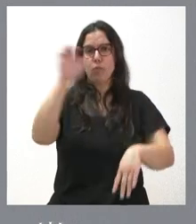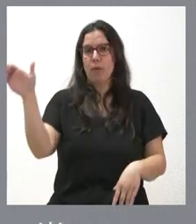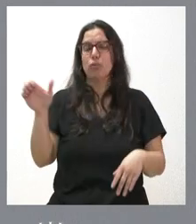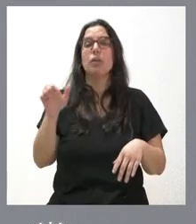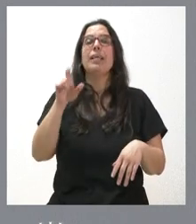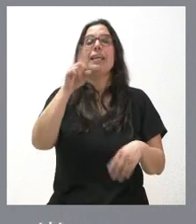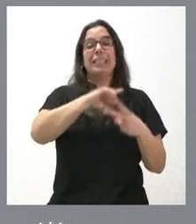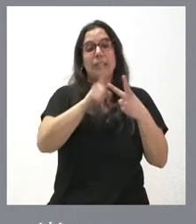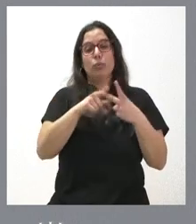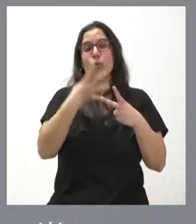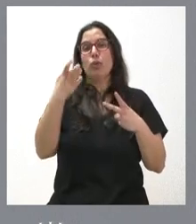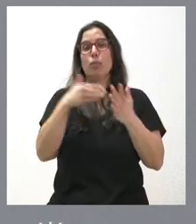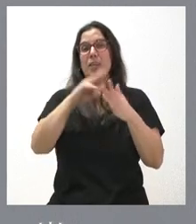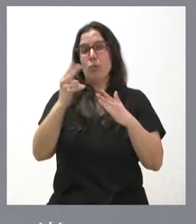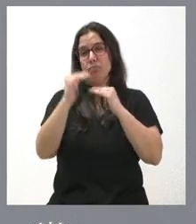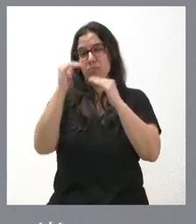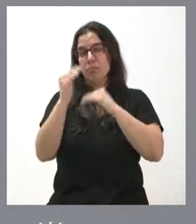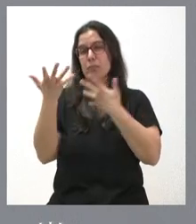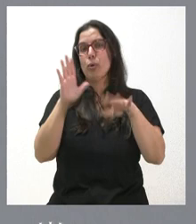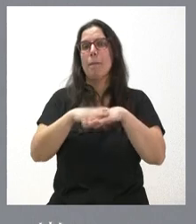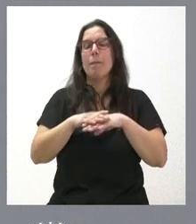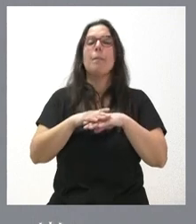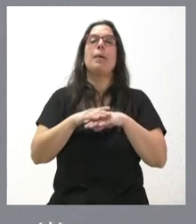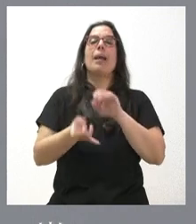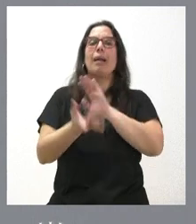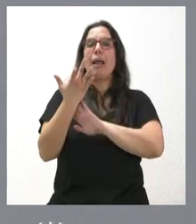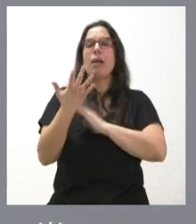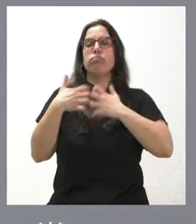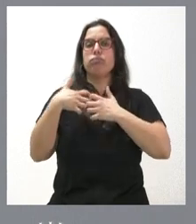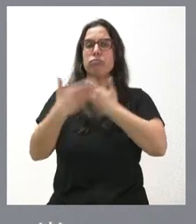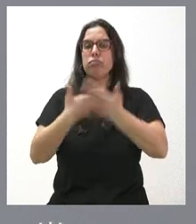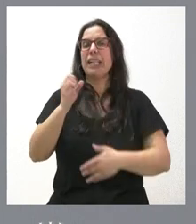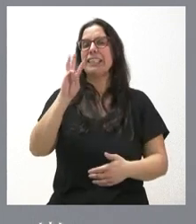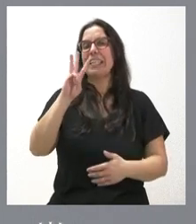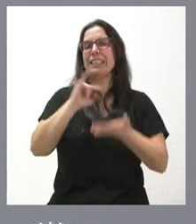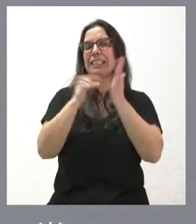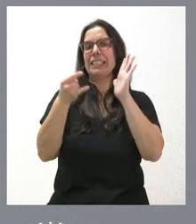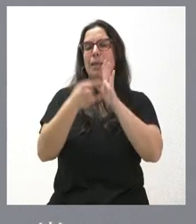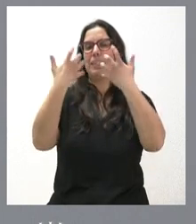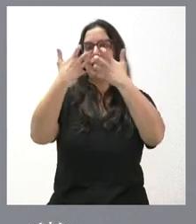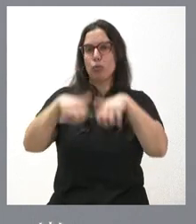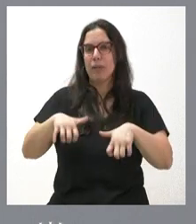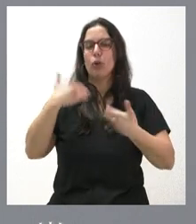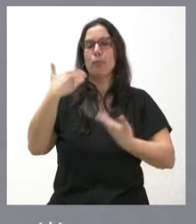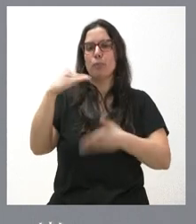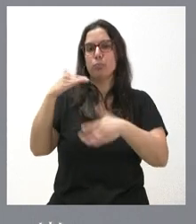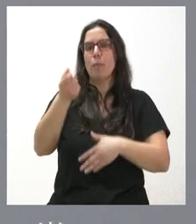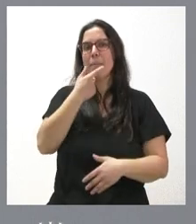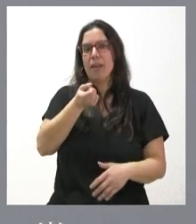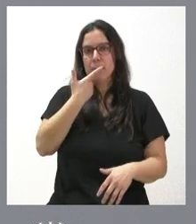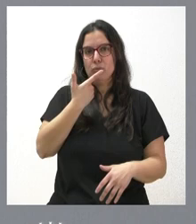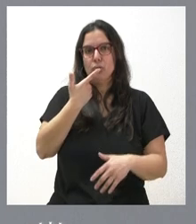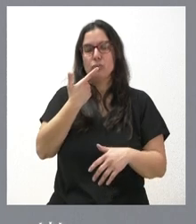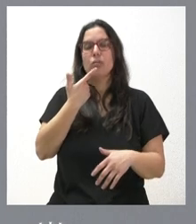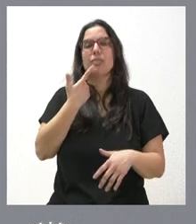400,000 os para el suministro instalación y puesta en funcionamiento de tres sistemas automáticos de dispensación de medicamentos en